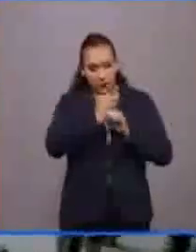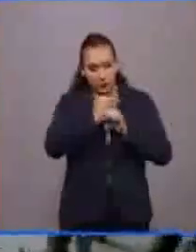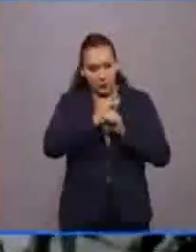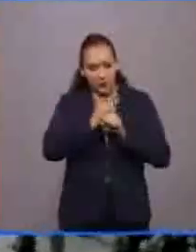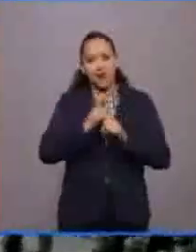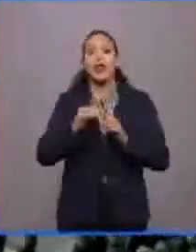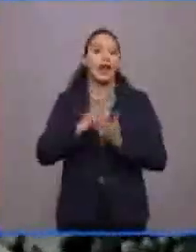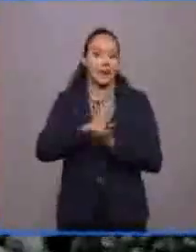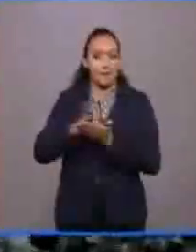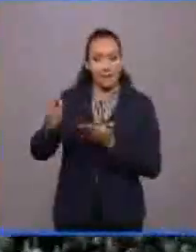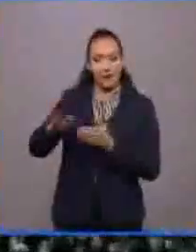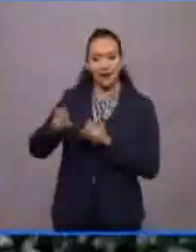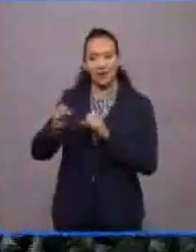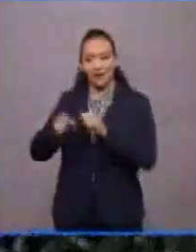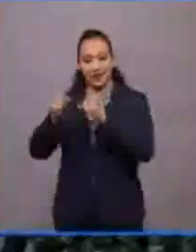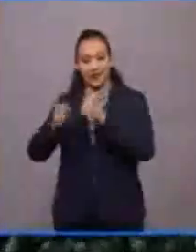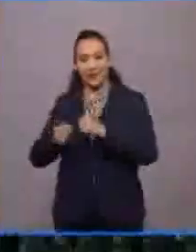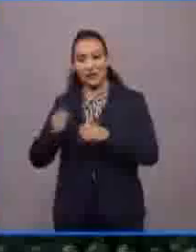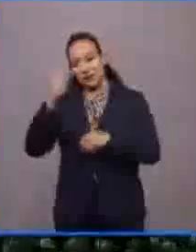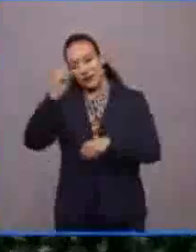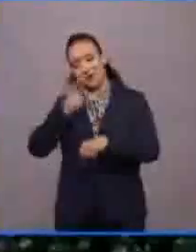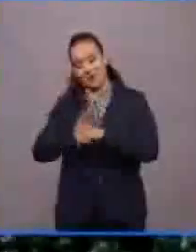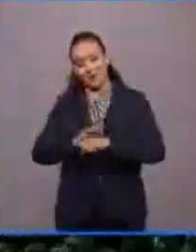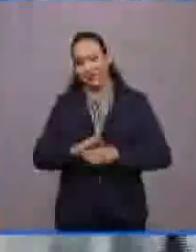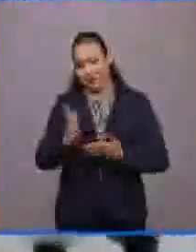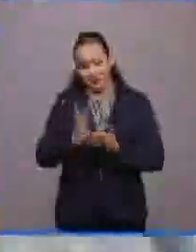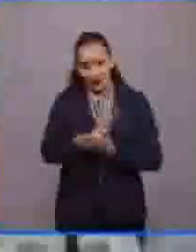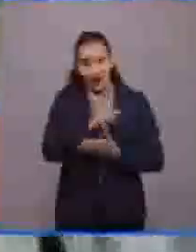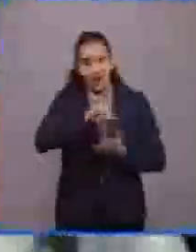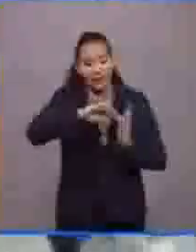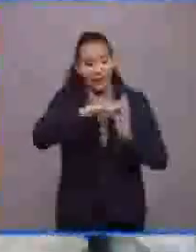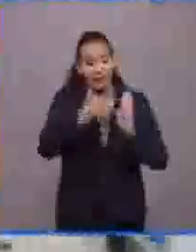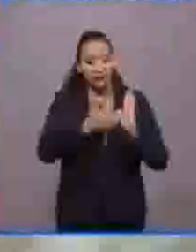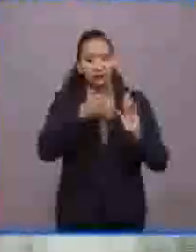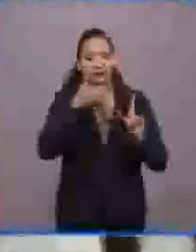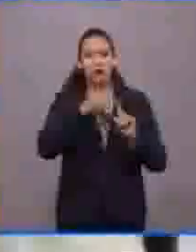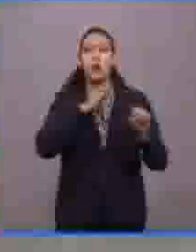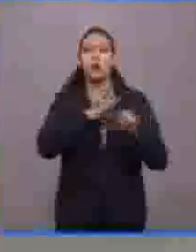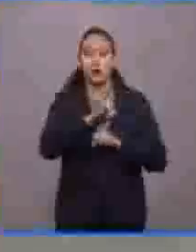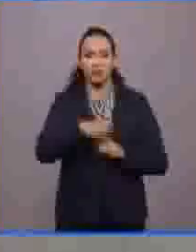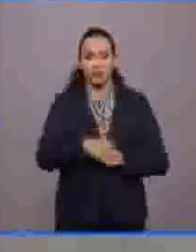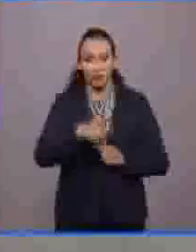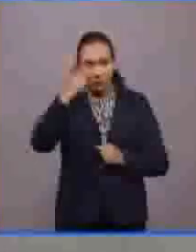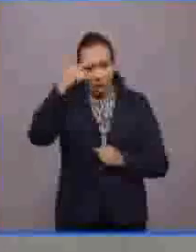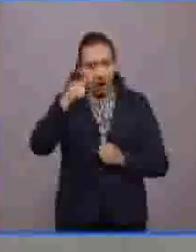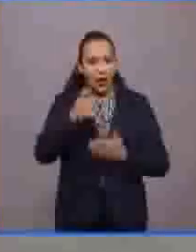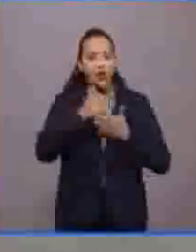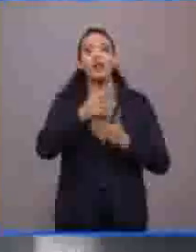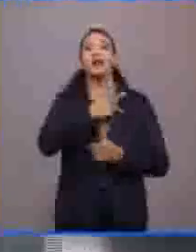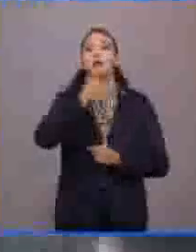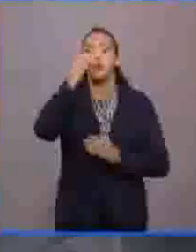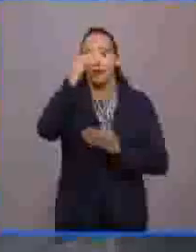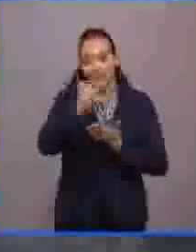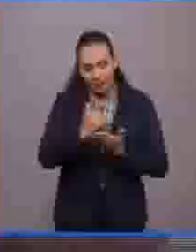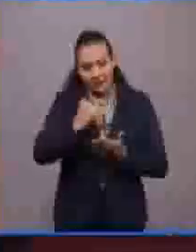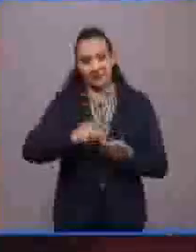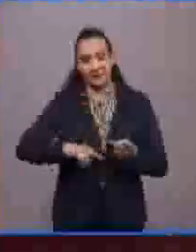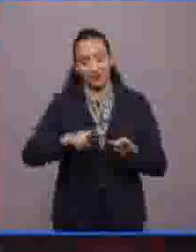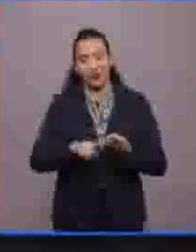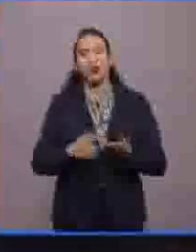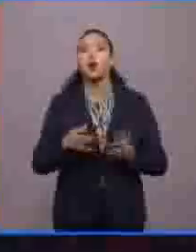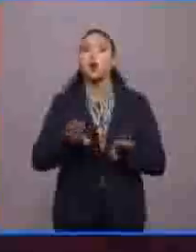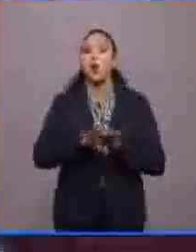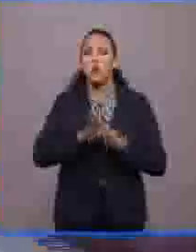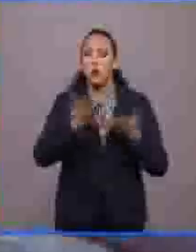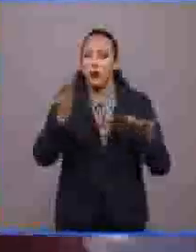de la Secretaría de Seguridad y Protección Ciudadana. Dicha estrategia está orientada a reducir los índices de pobreza y desigualdad mediante